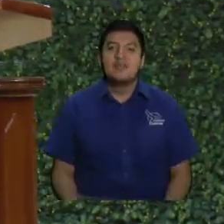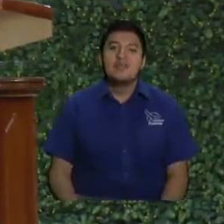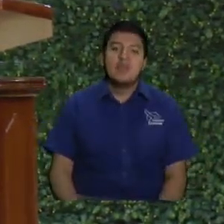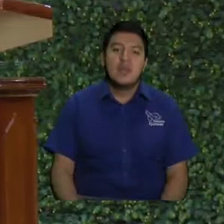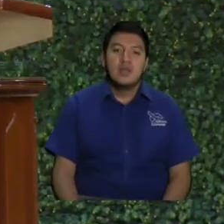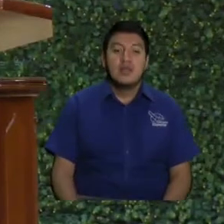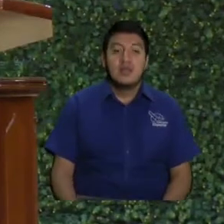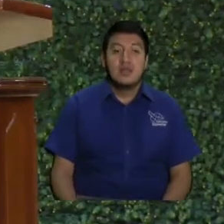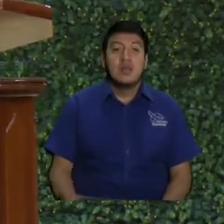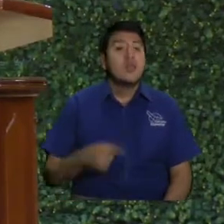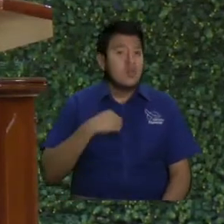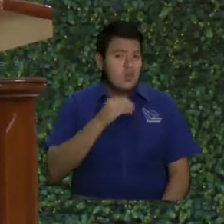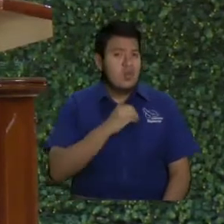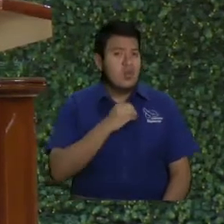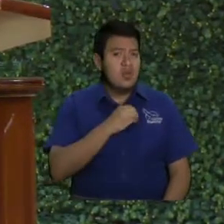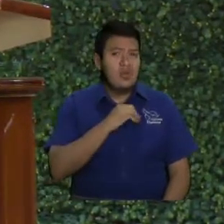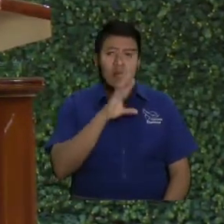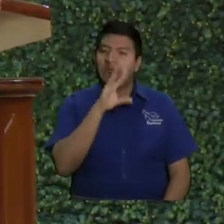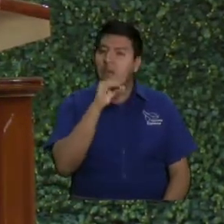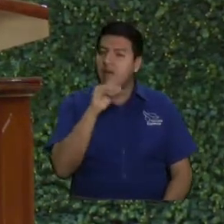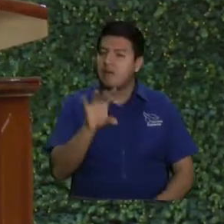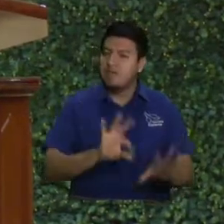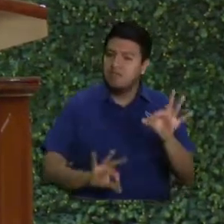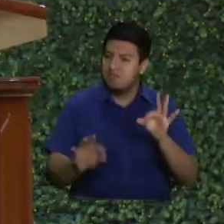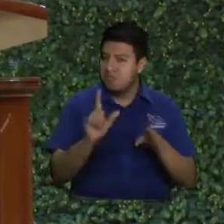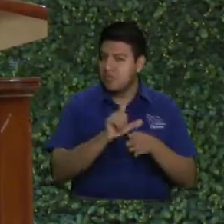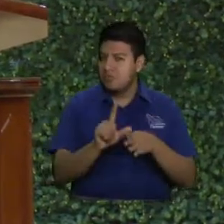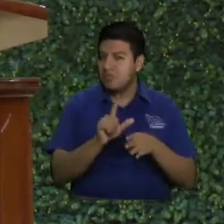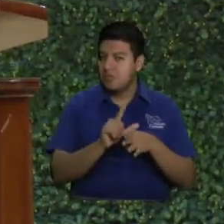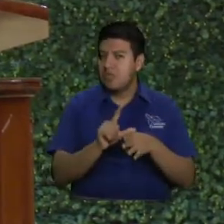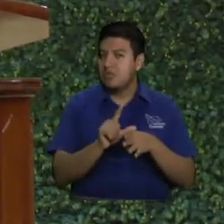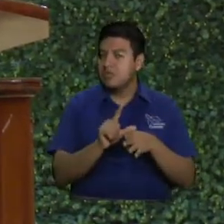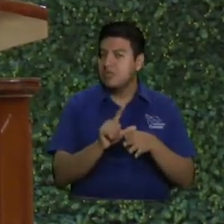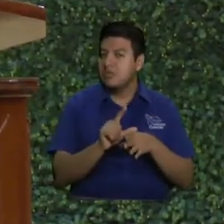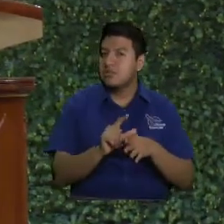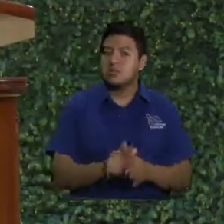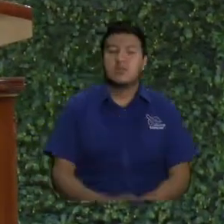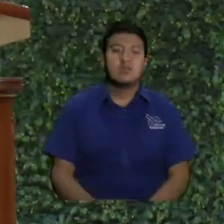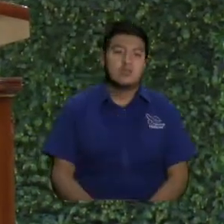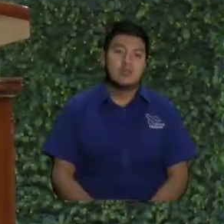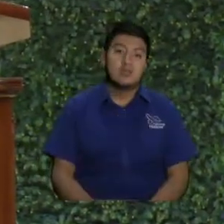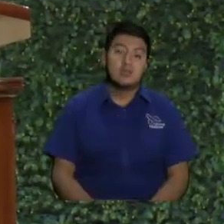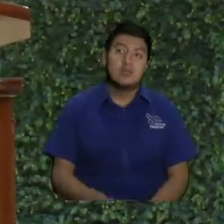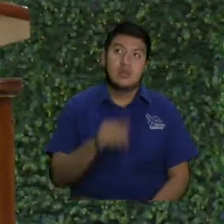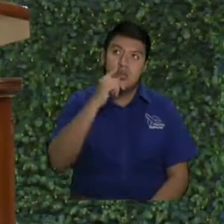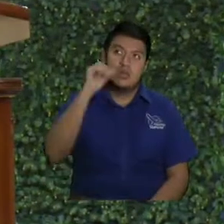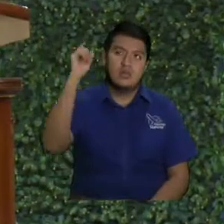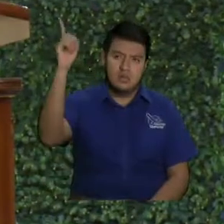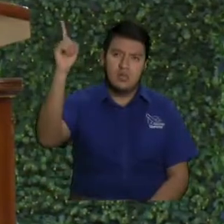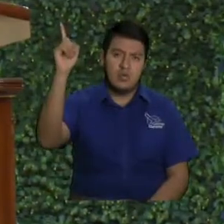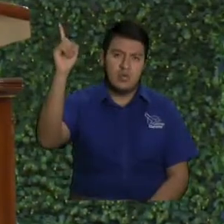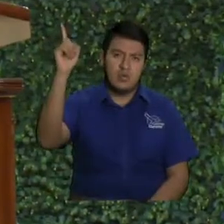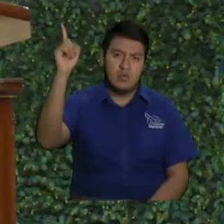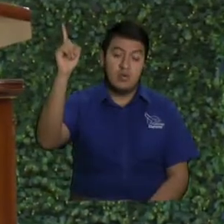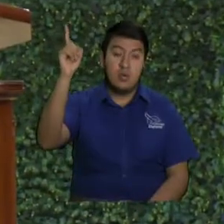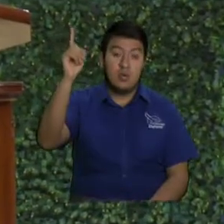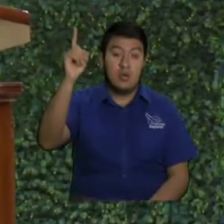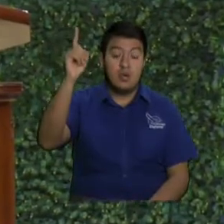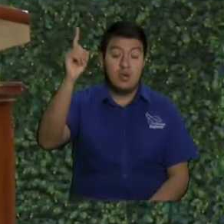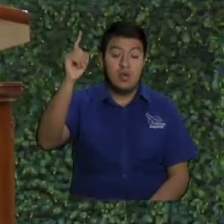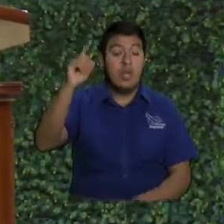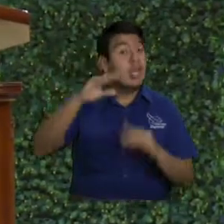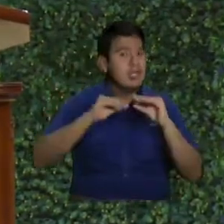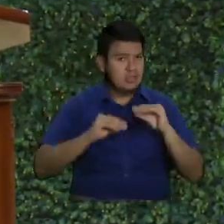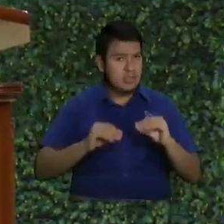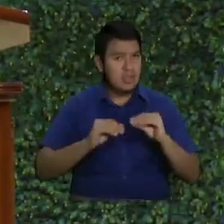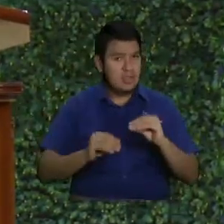Pues mire, quisiera hablar de algunas cosas que el Señor me ha ido enseñando más